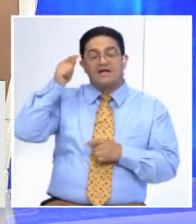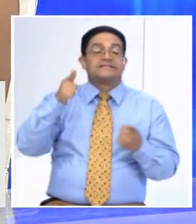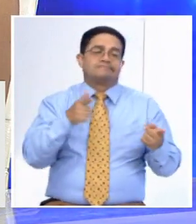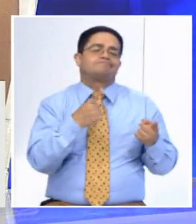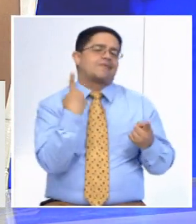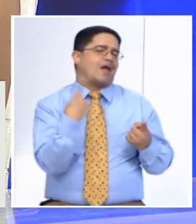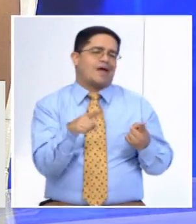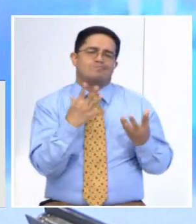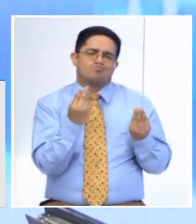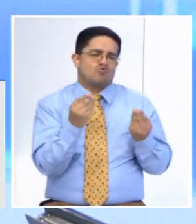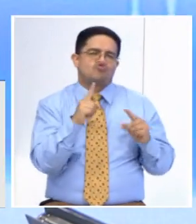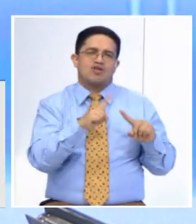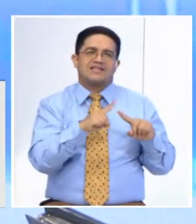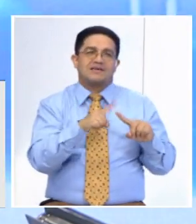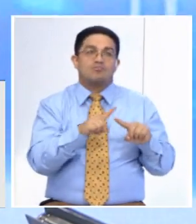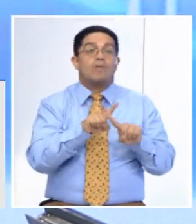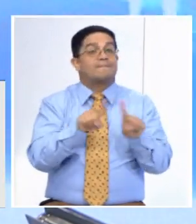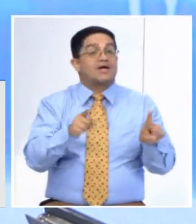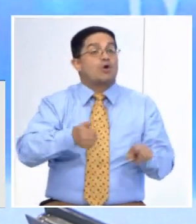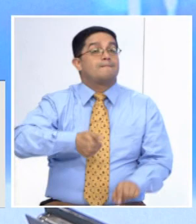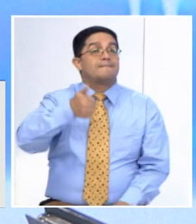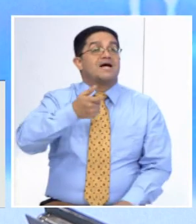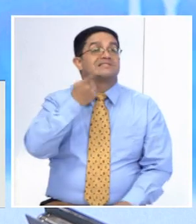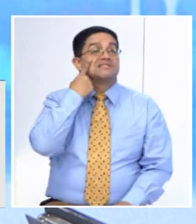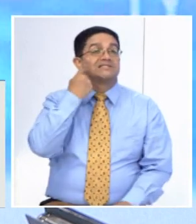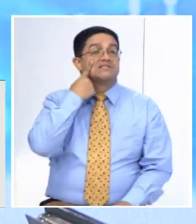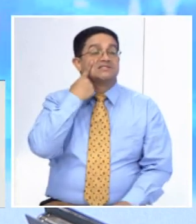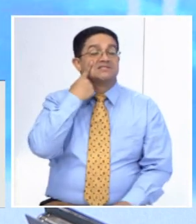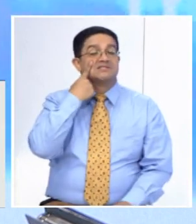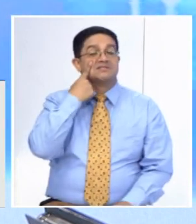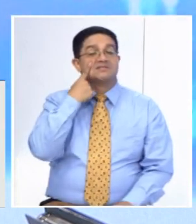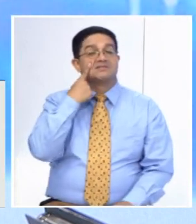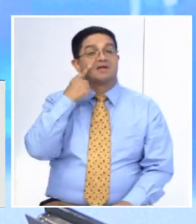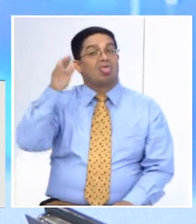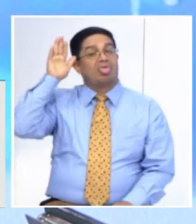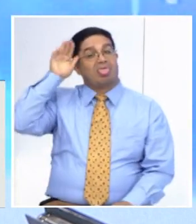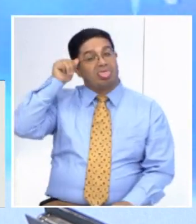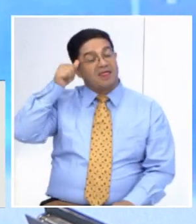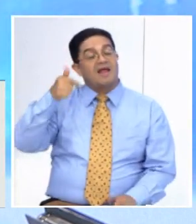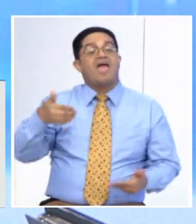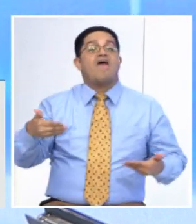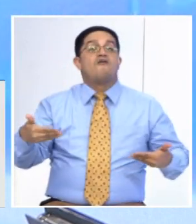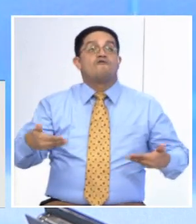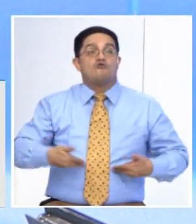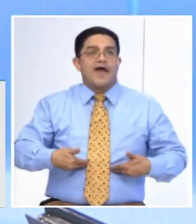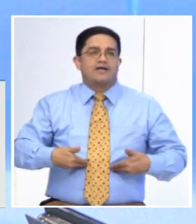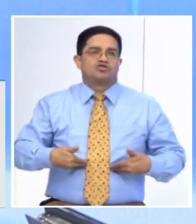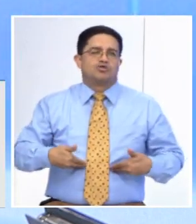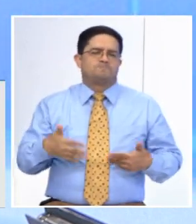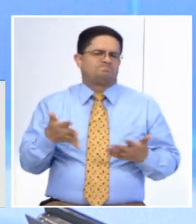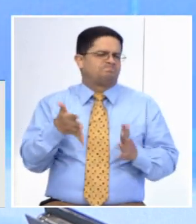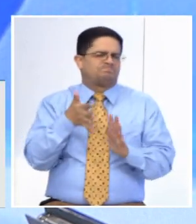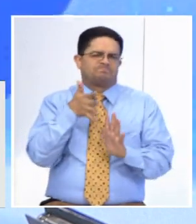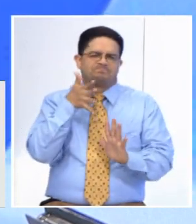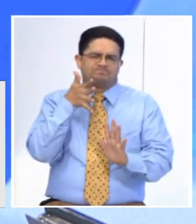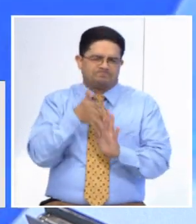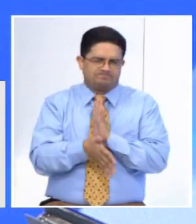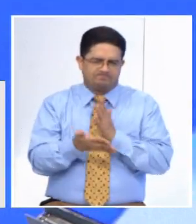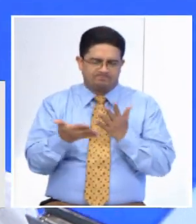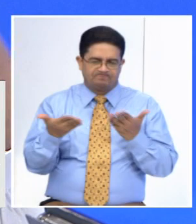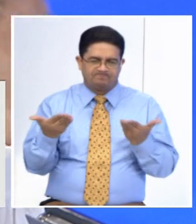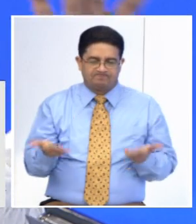incontinencia urinaria, pero la más frecuente es la incontinencia urinaria de esfuerzo, que está mucho más relacionada con lo que